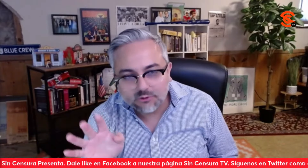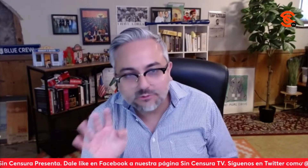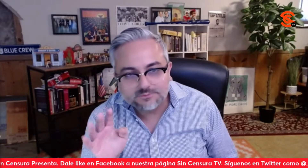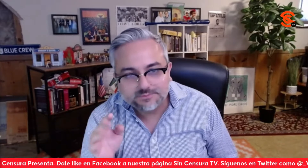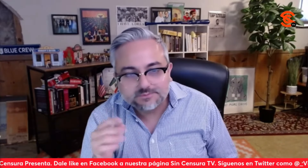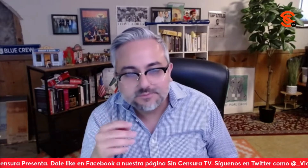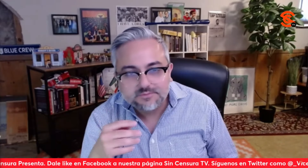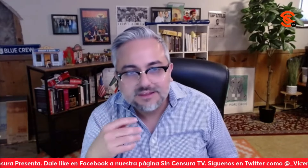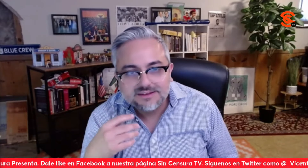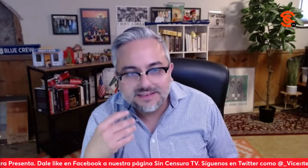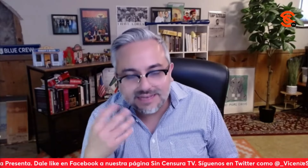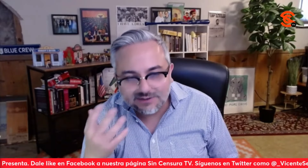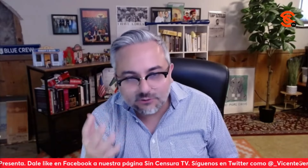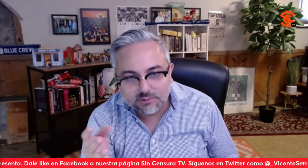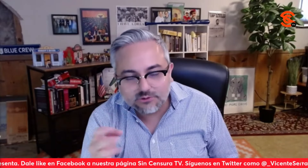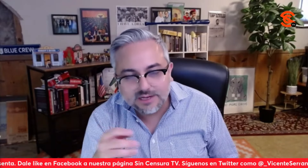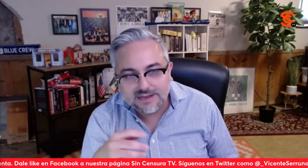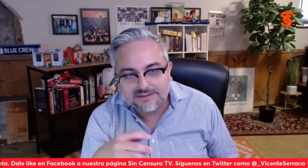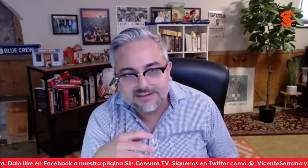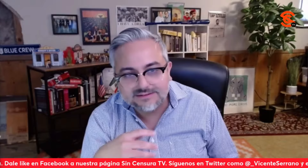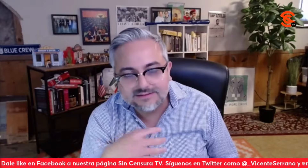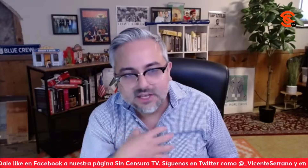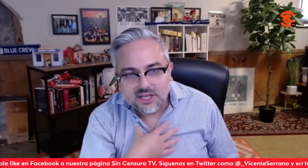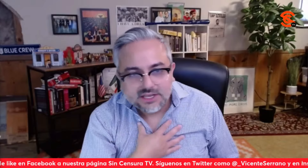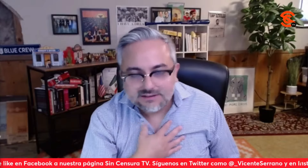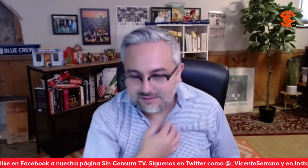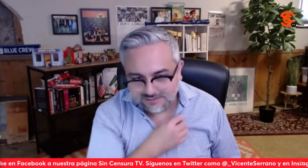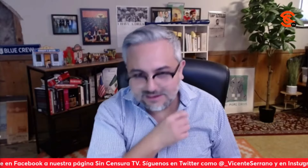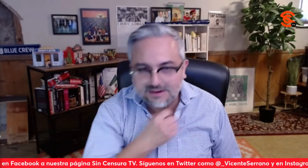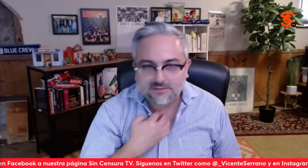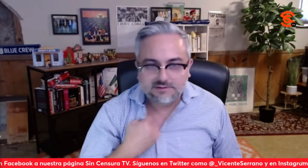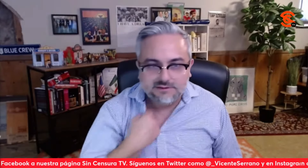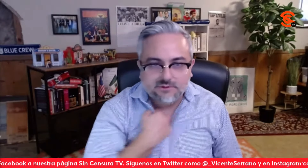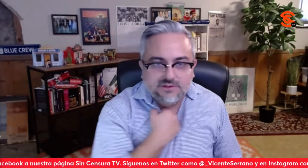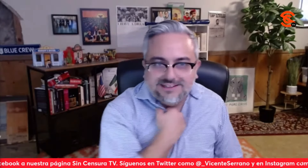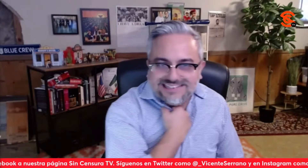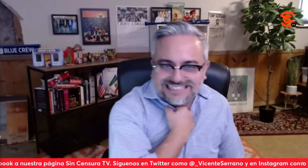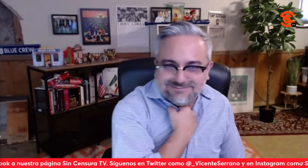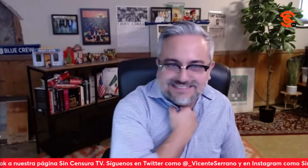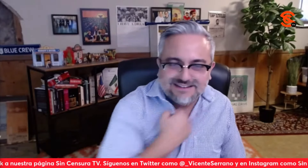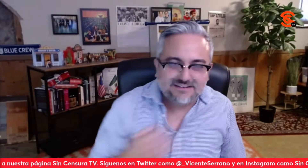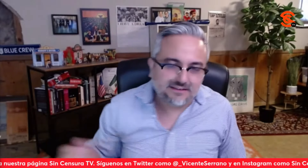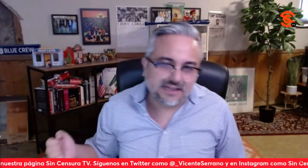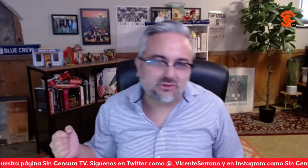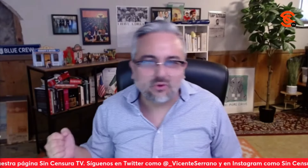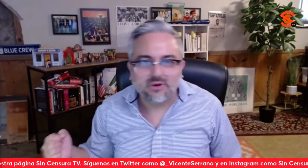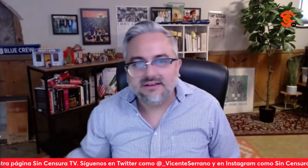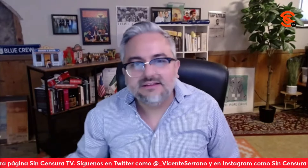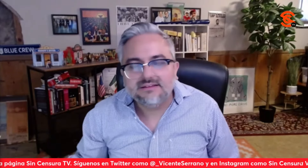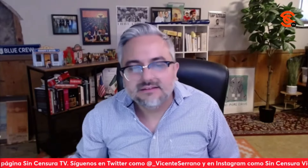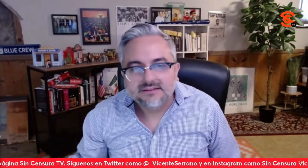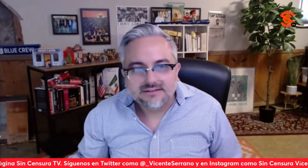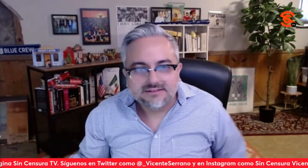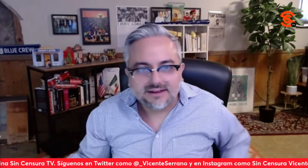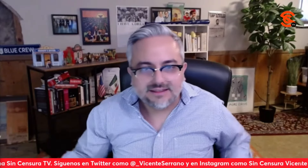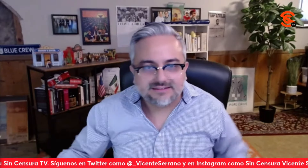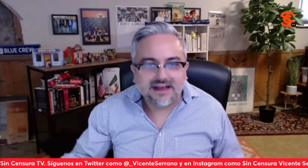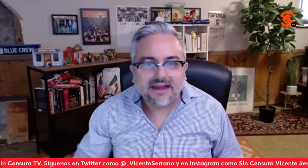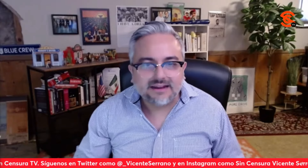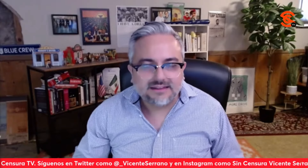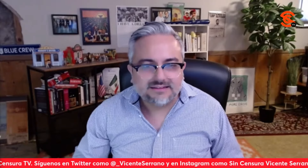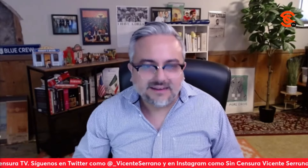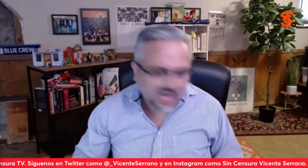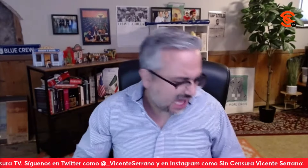Pero de todos modos llegan estos personajes a decir y se desgarran las vestiduras, no, agarran la camisa así, la toga y se